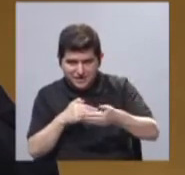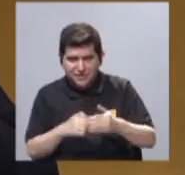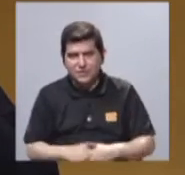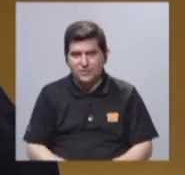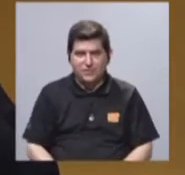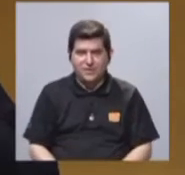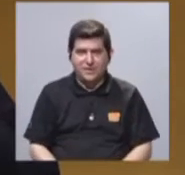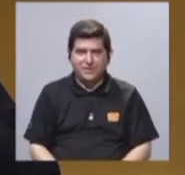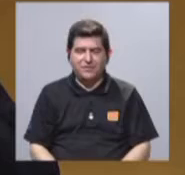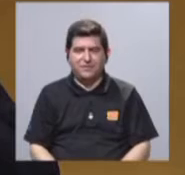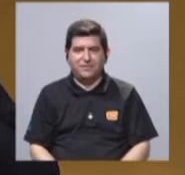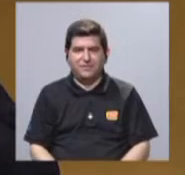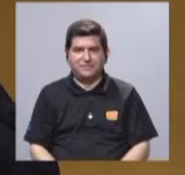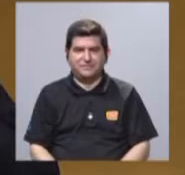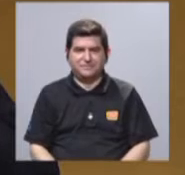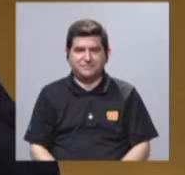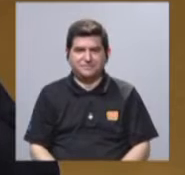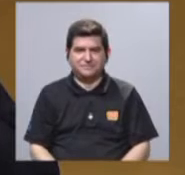boro